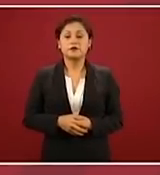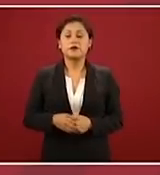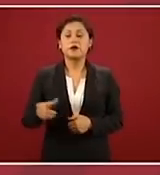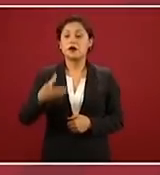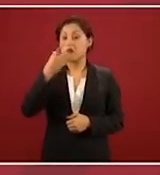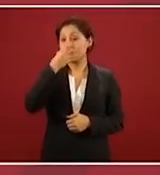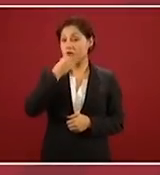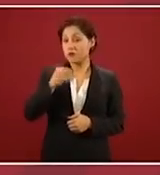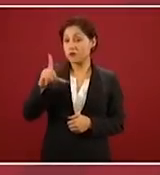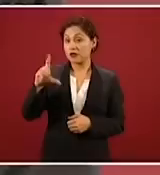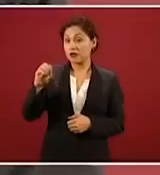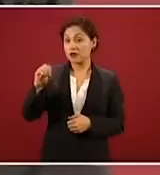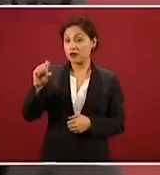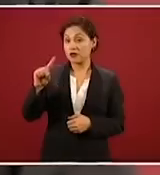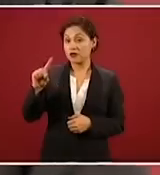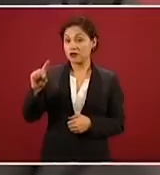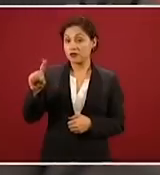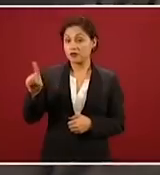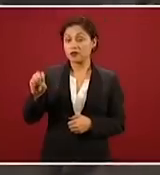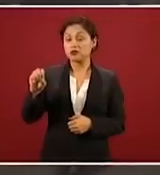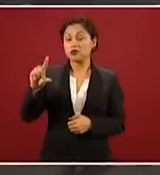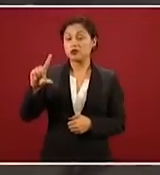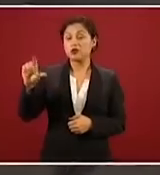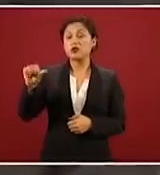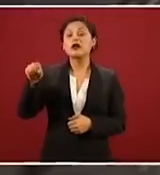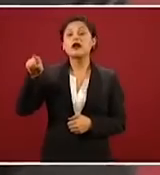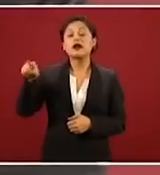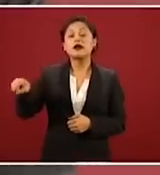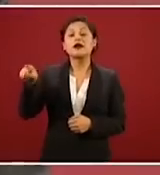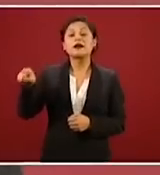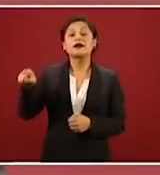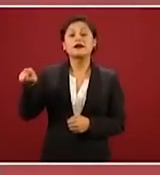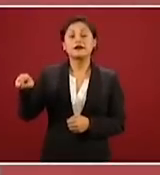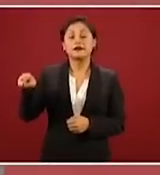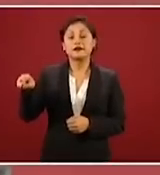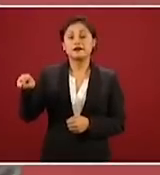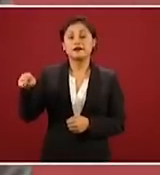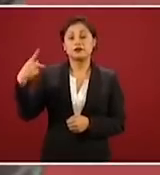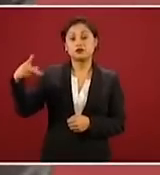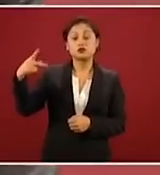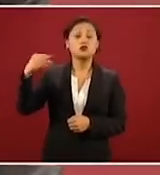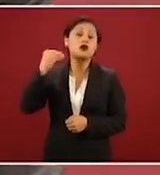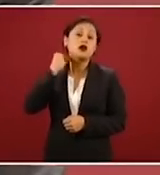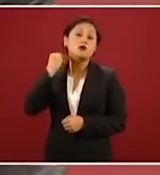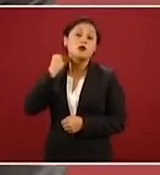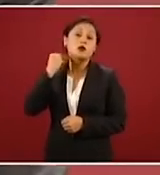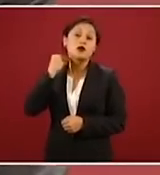Lozoya hablan de que el primer caso prescribió